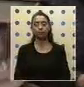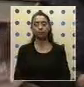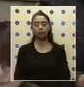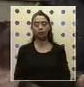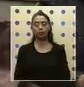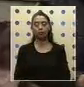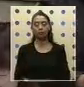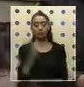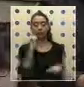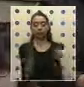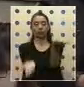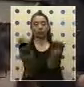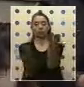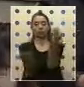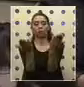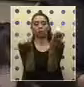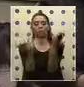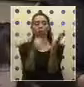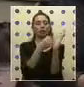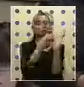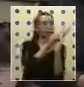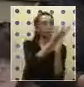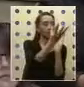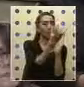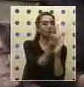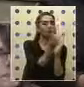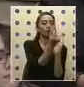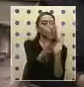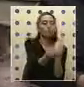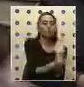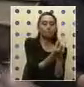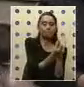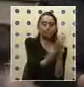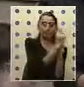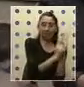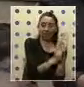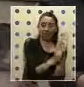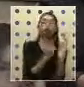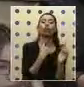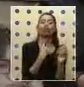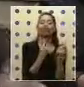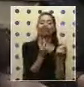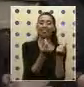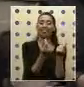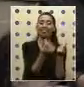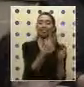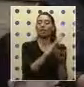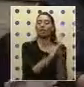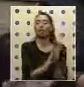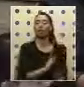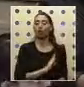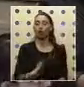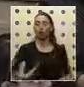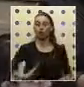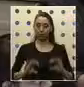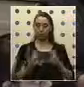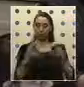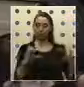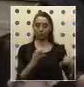contrastara lo que son las declaraciones de patrimonio e interés de todos los miembros de esta corporación